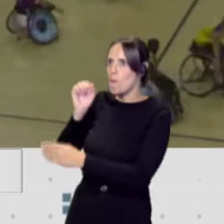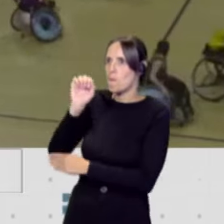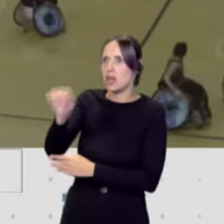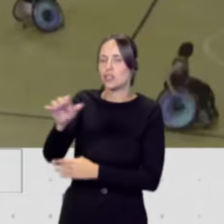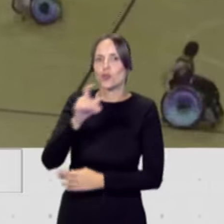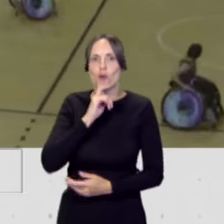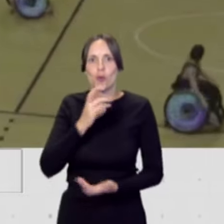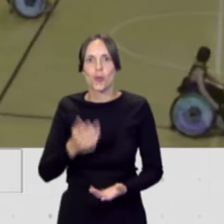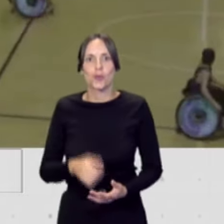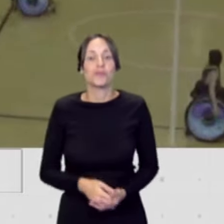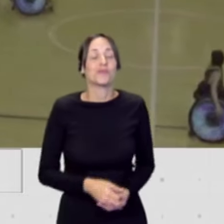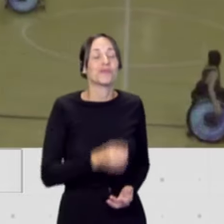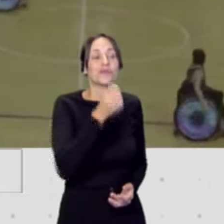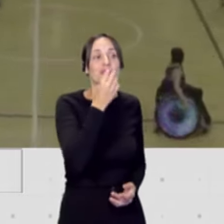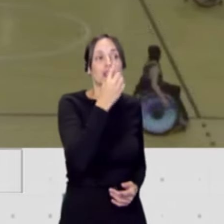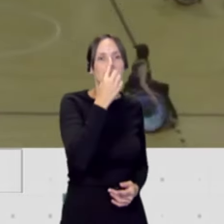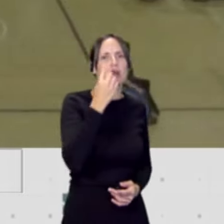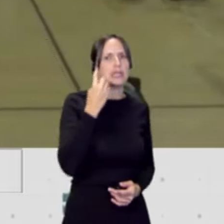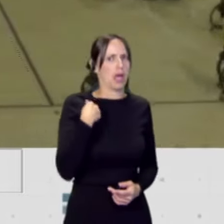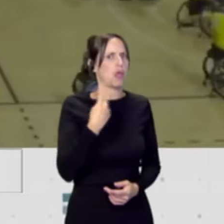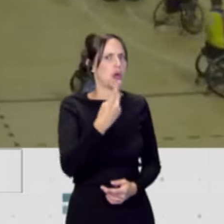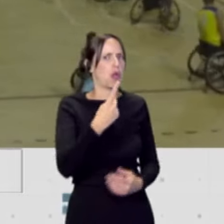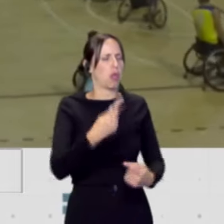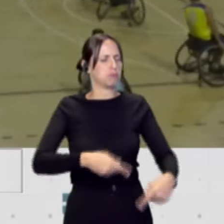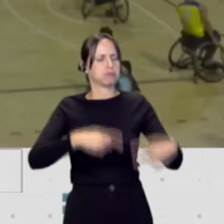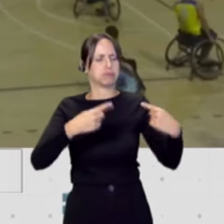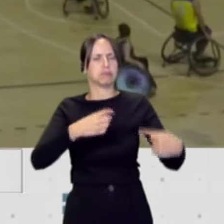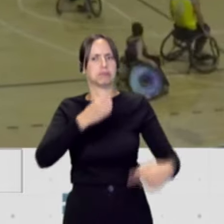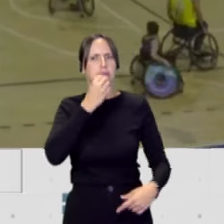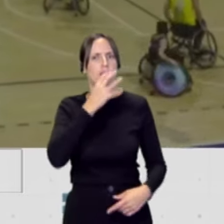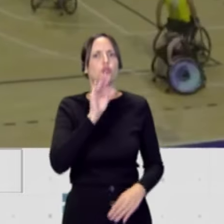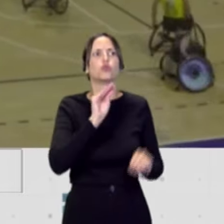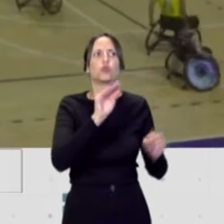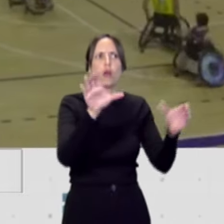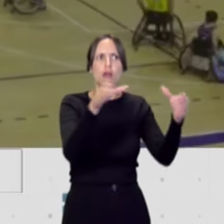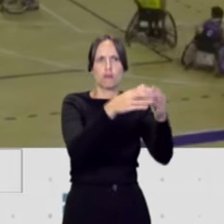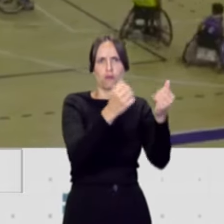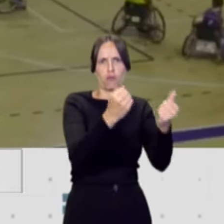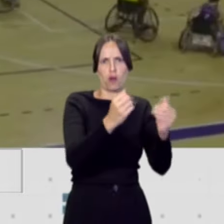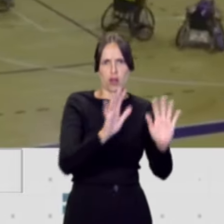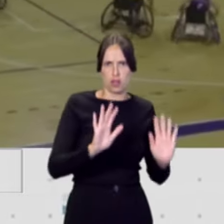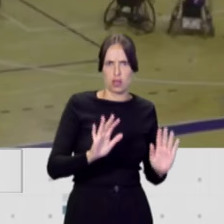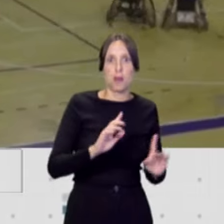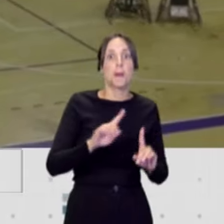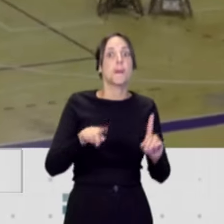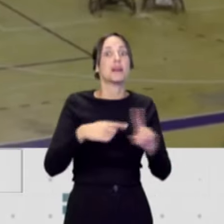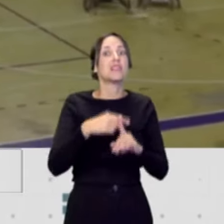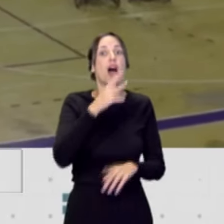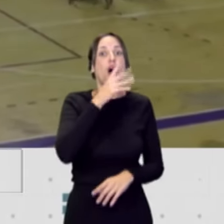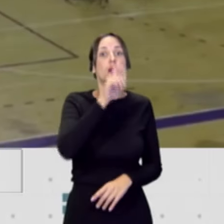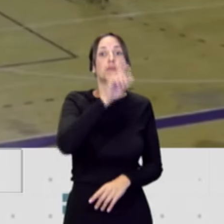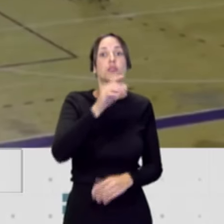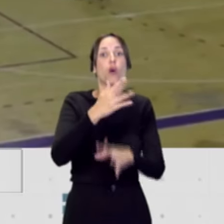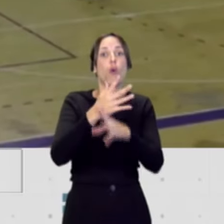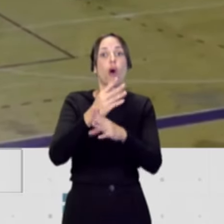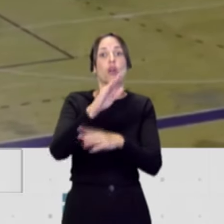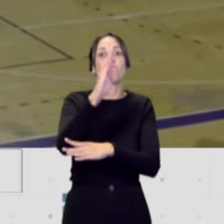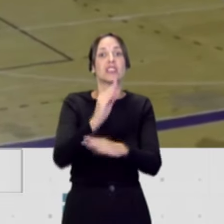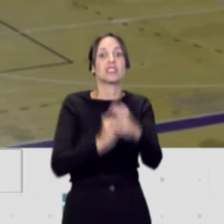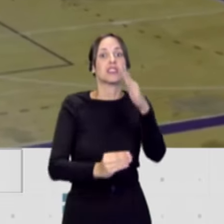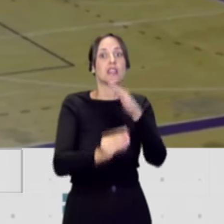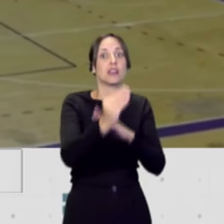Bueno, el año pasado lo tuvimos bien con ellos, tienen un gran equipo, tienen un potencial muy fuerte y reforzado con jugadores brasileños y chicas